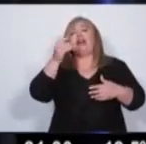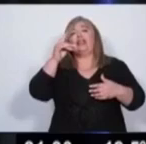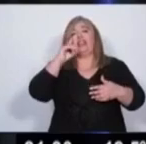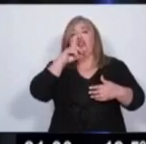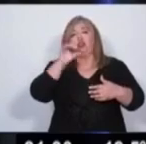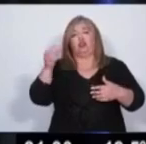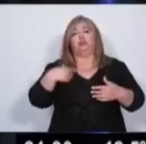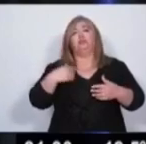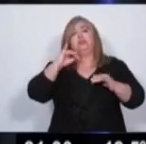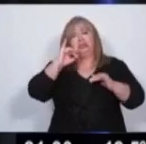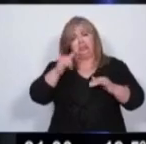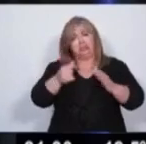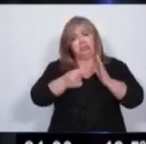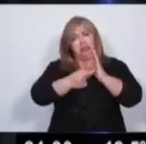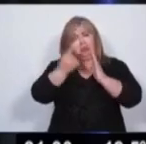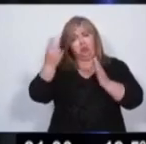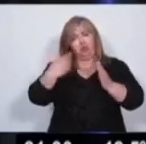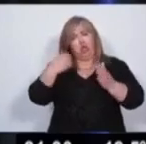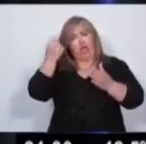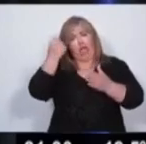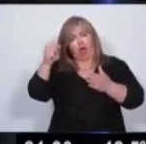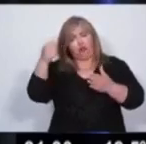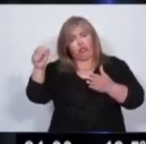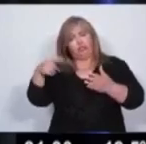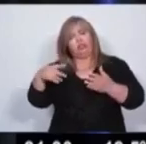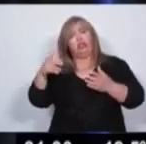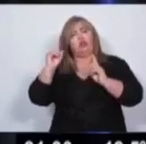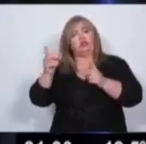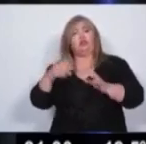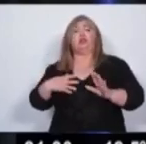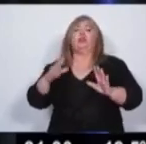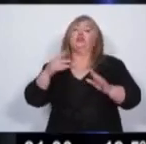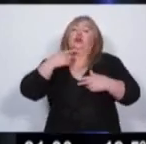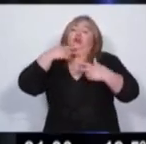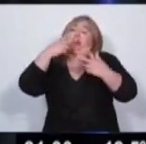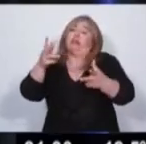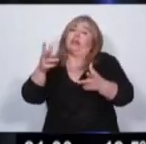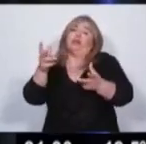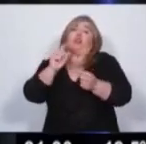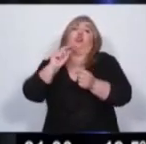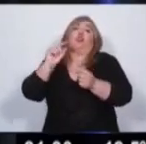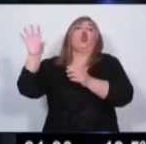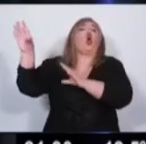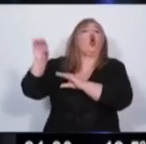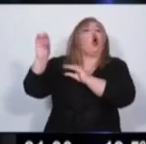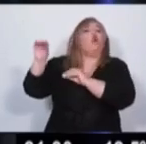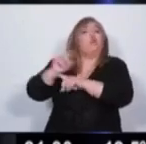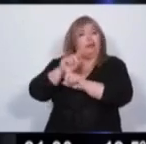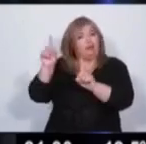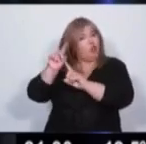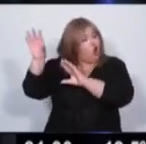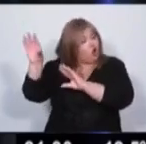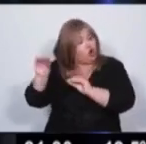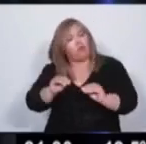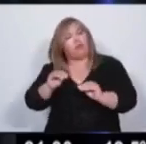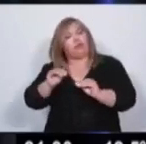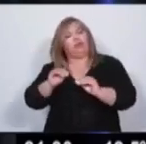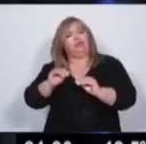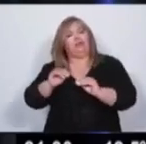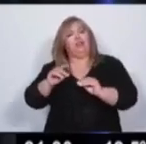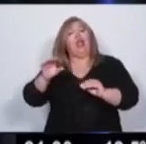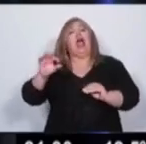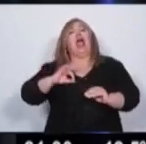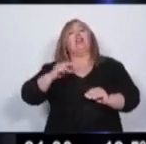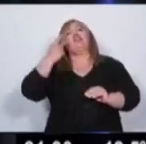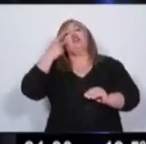Lite en aula lo primero que le quiero decir es que dejen de copiar si quieren buena educación no sean copiones porque en el 2019 yo